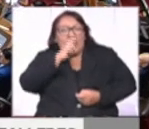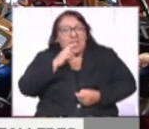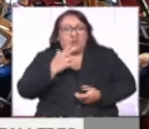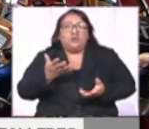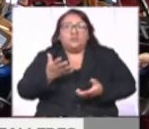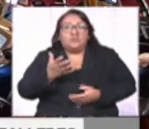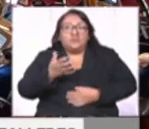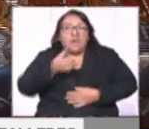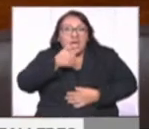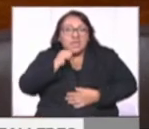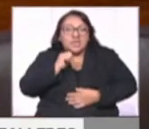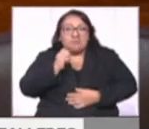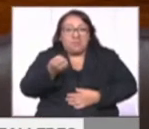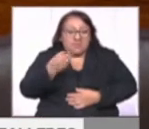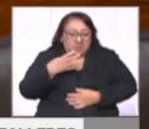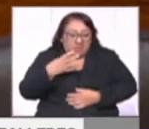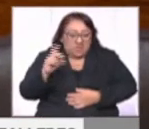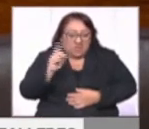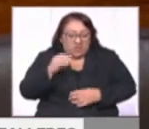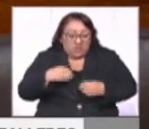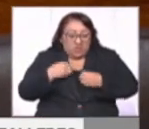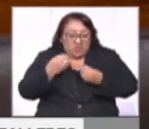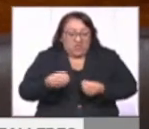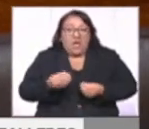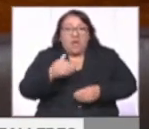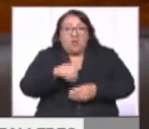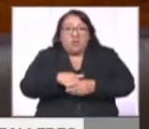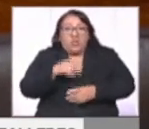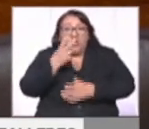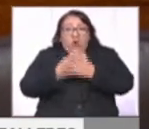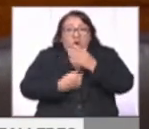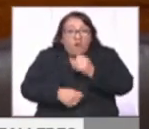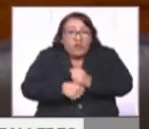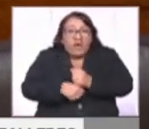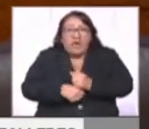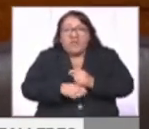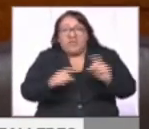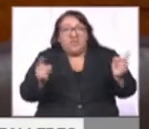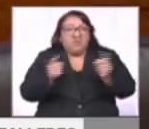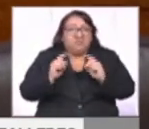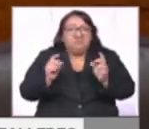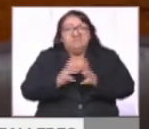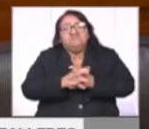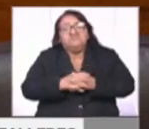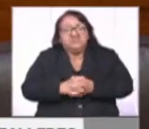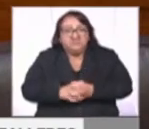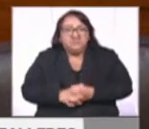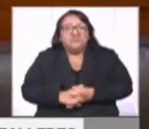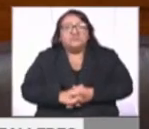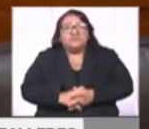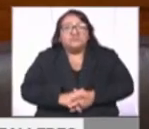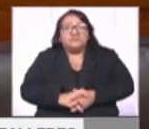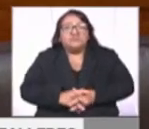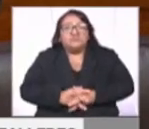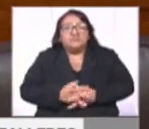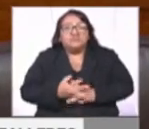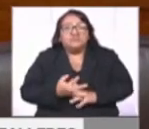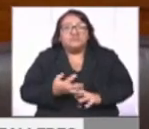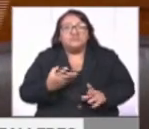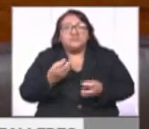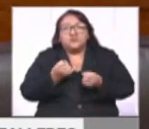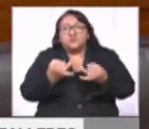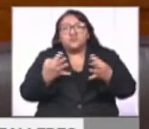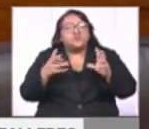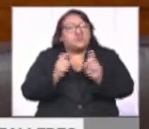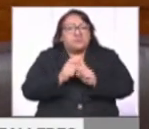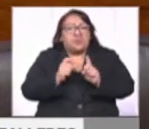ayer decían que no le debían dar el voto de confianza, que era un gabinete, bueno, una serie